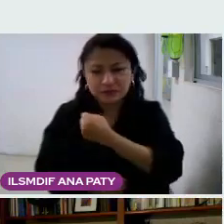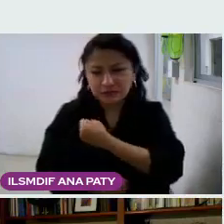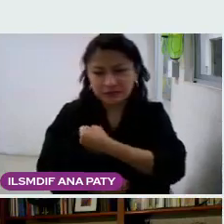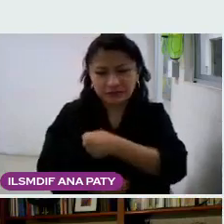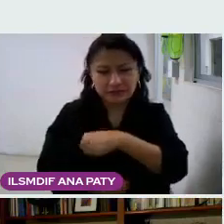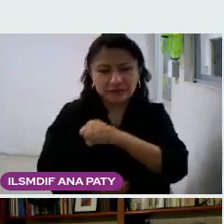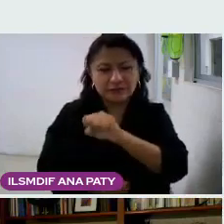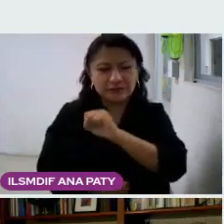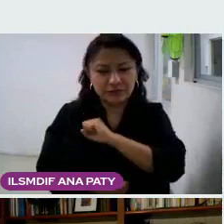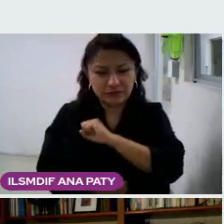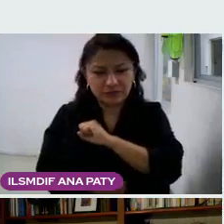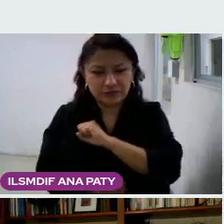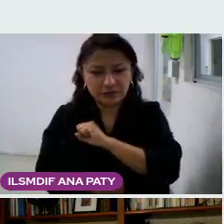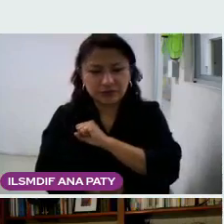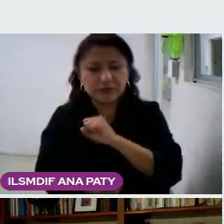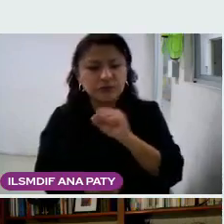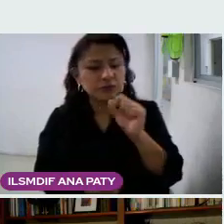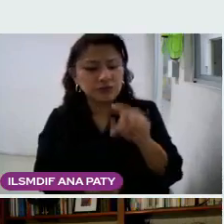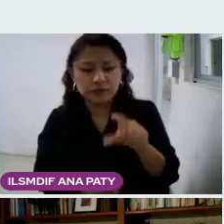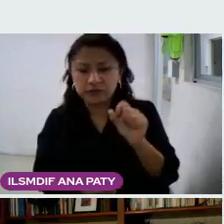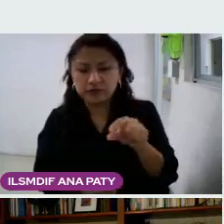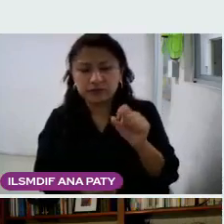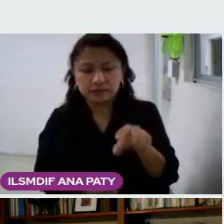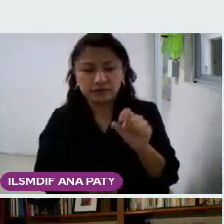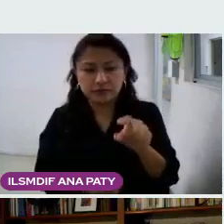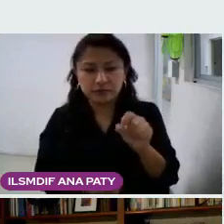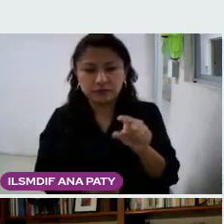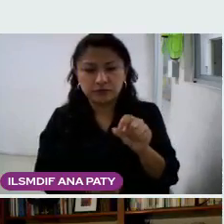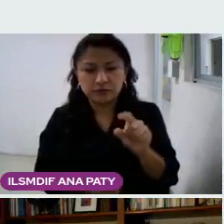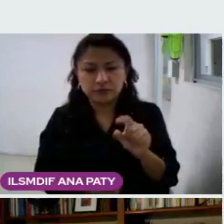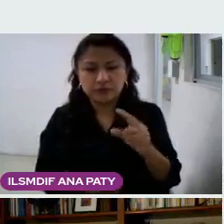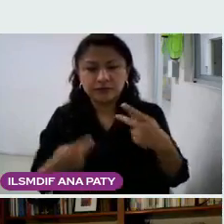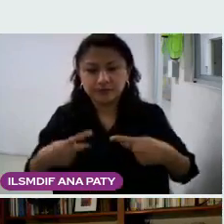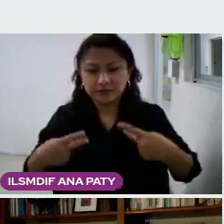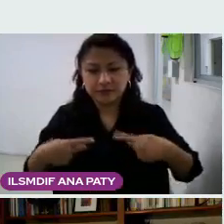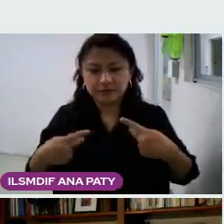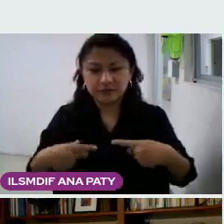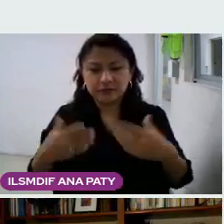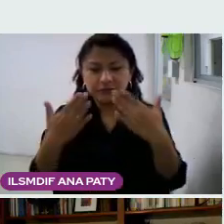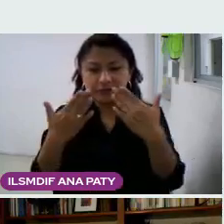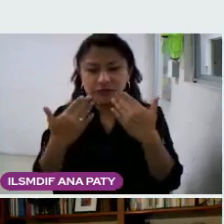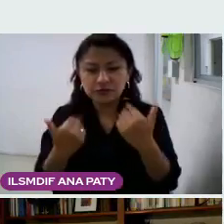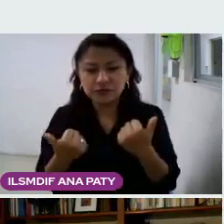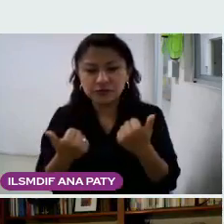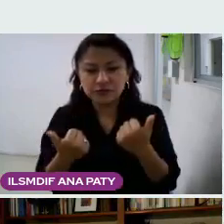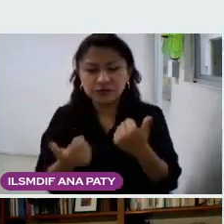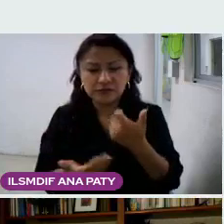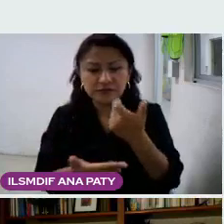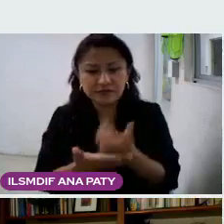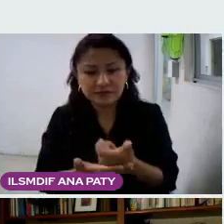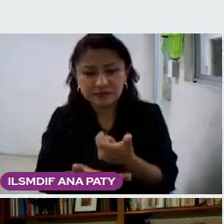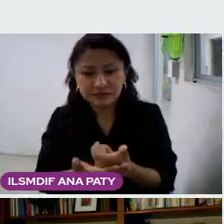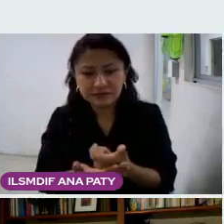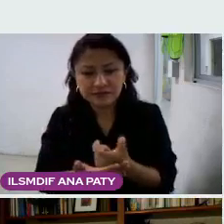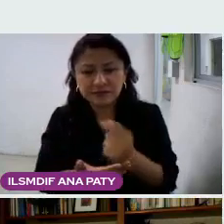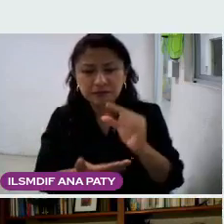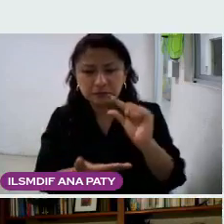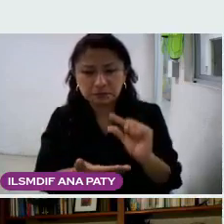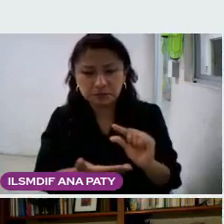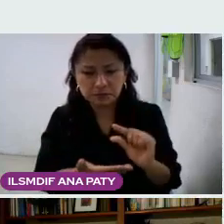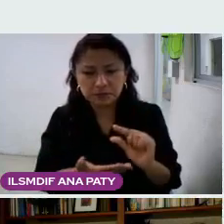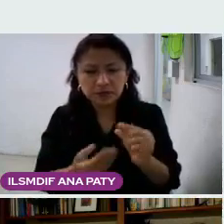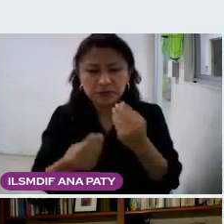que hablaremos hoy, de esas situaciones que se nos dan en el problema de la autoimagen y el problema de la